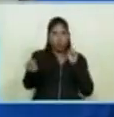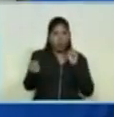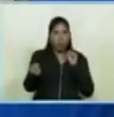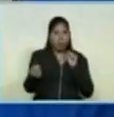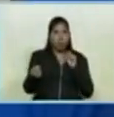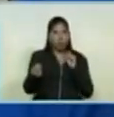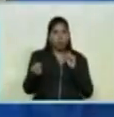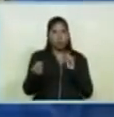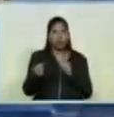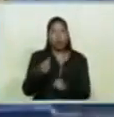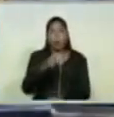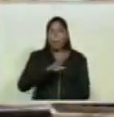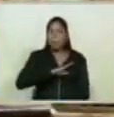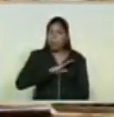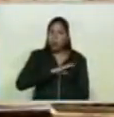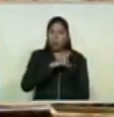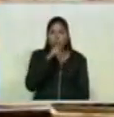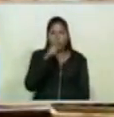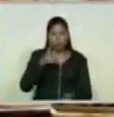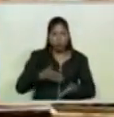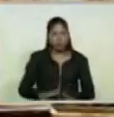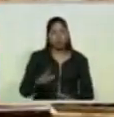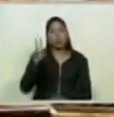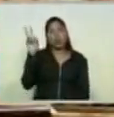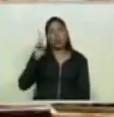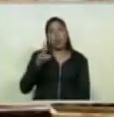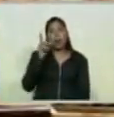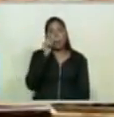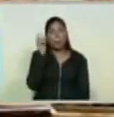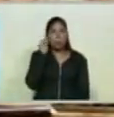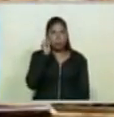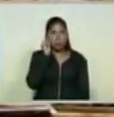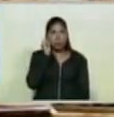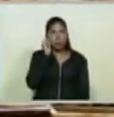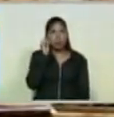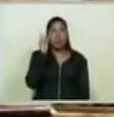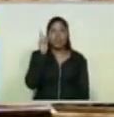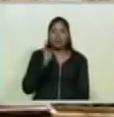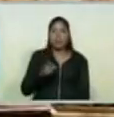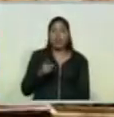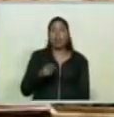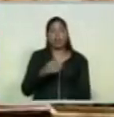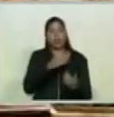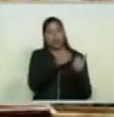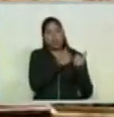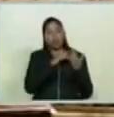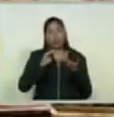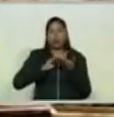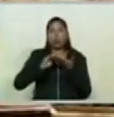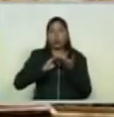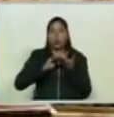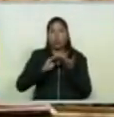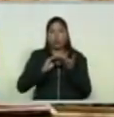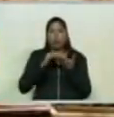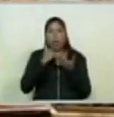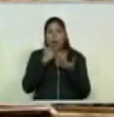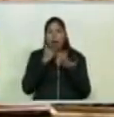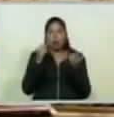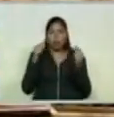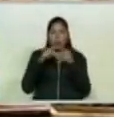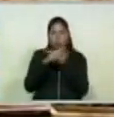solo los venezolanos y venezolanas somos los encargados de buscar soluciones a nuestras diferencias, a nuestros